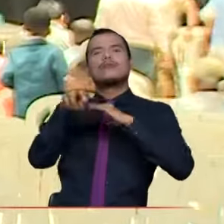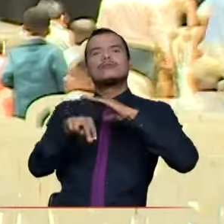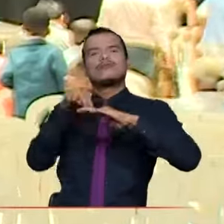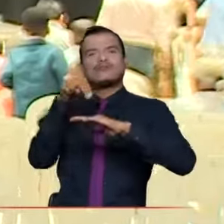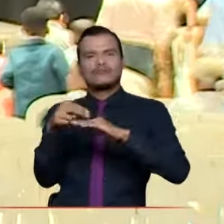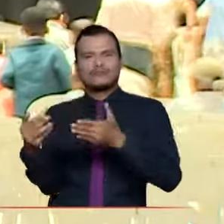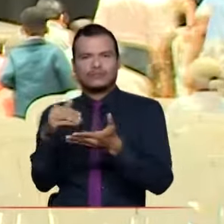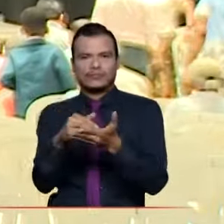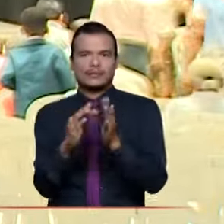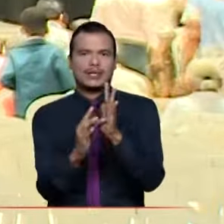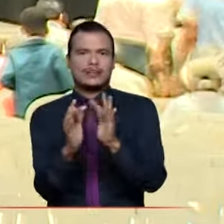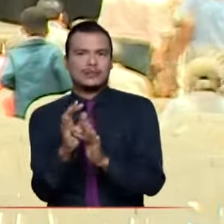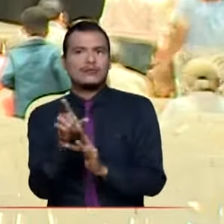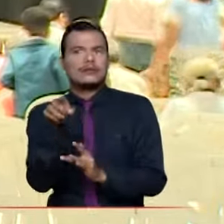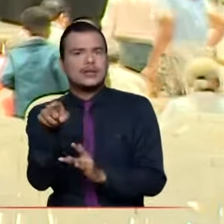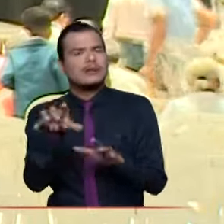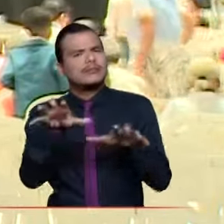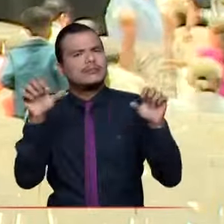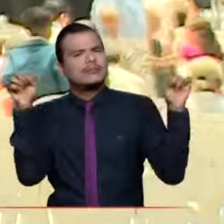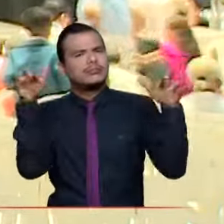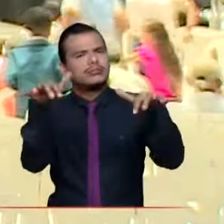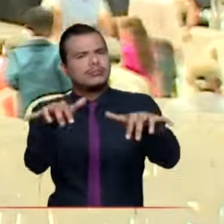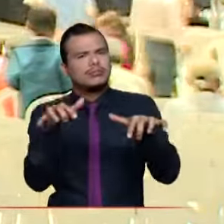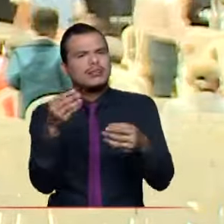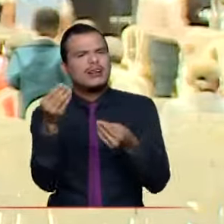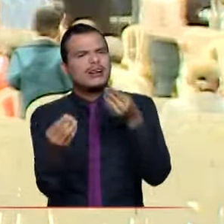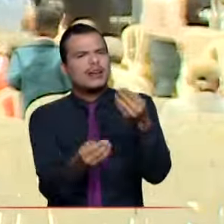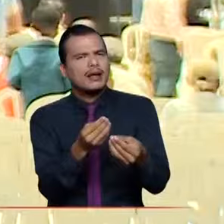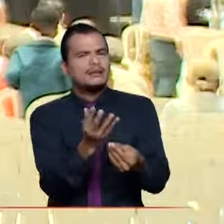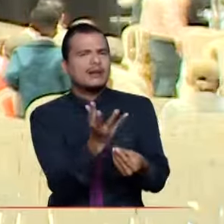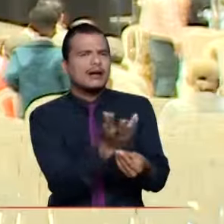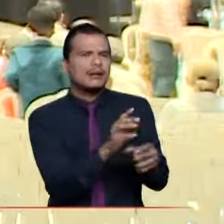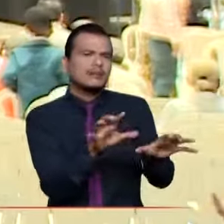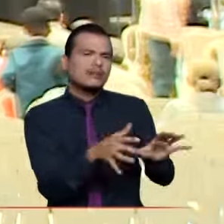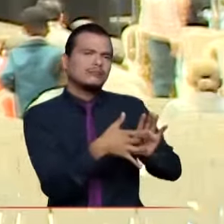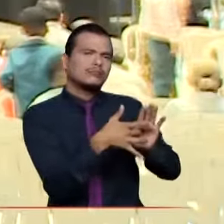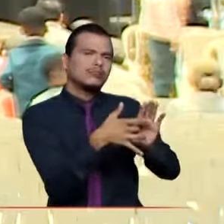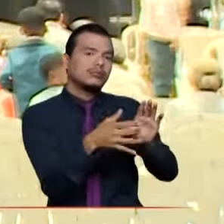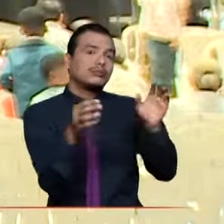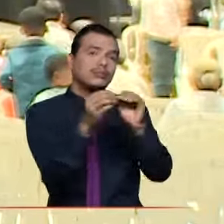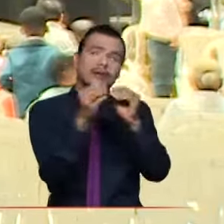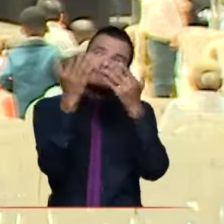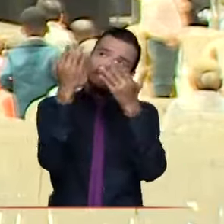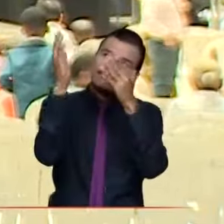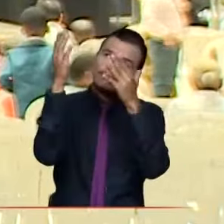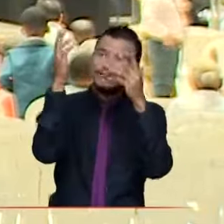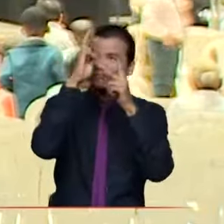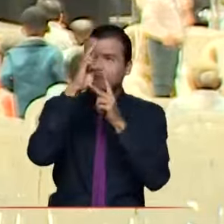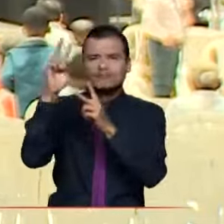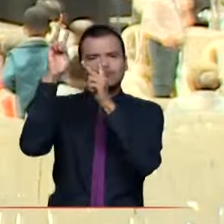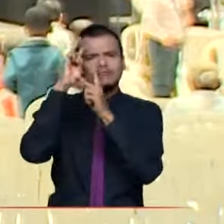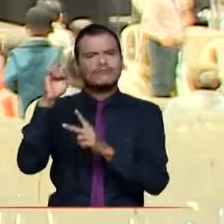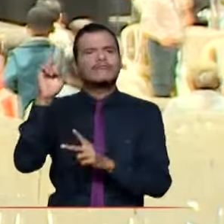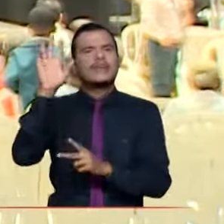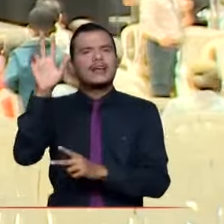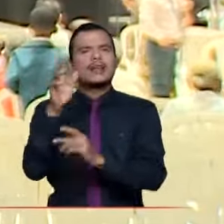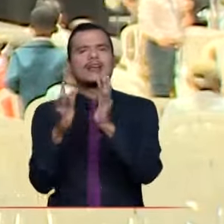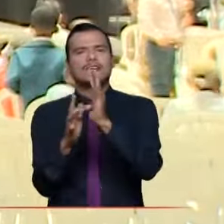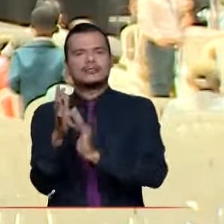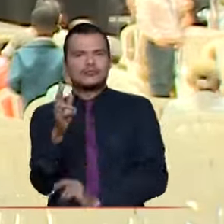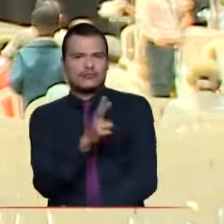con presentaciones artísticas y, por supuesto, adoración a Cristo y homenaje a